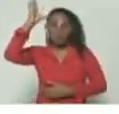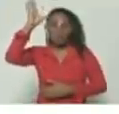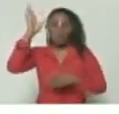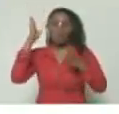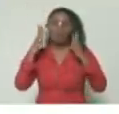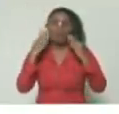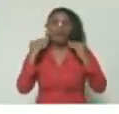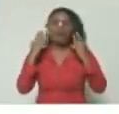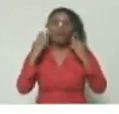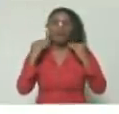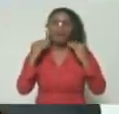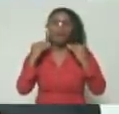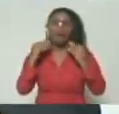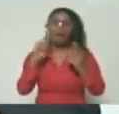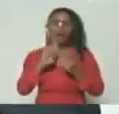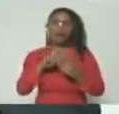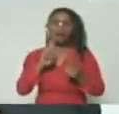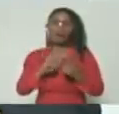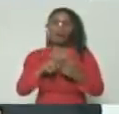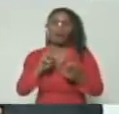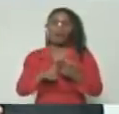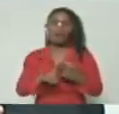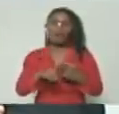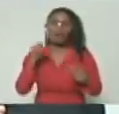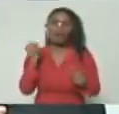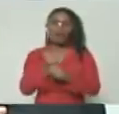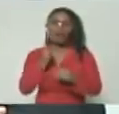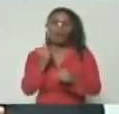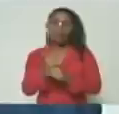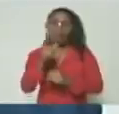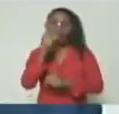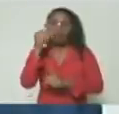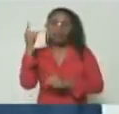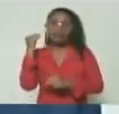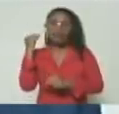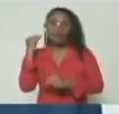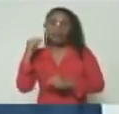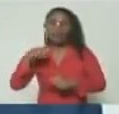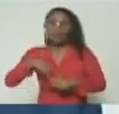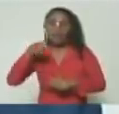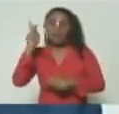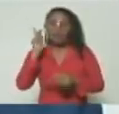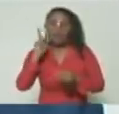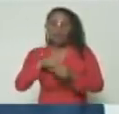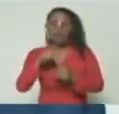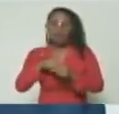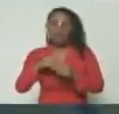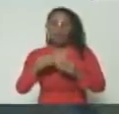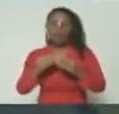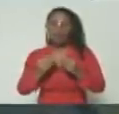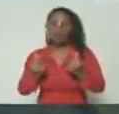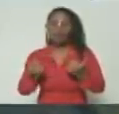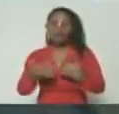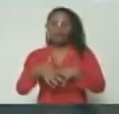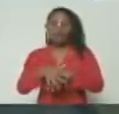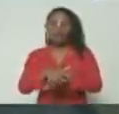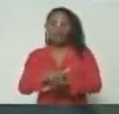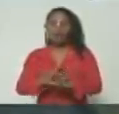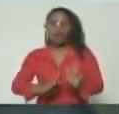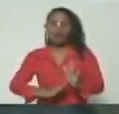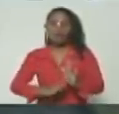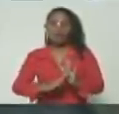experiencia, a la experticia, al conocimiento de los trabajadores y trabajadoras de PDVSA de recuperación integral